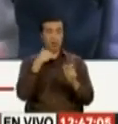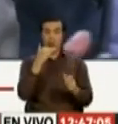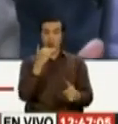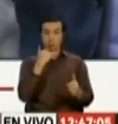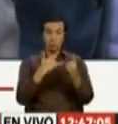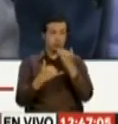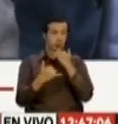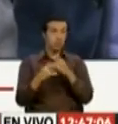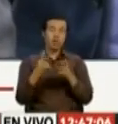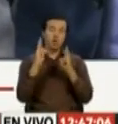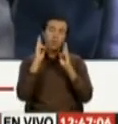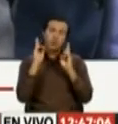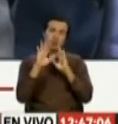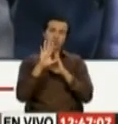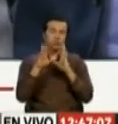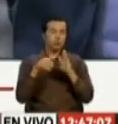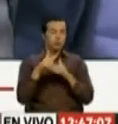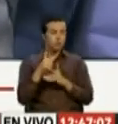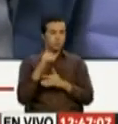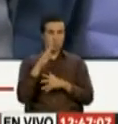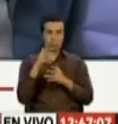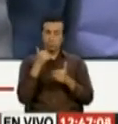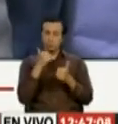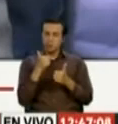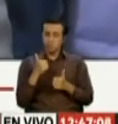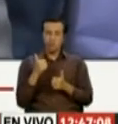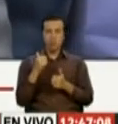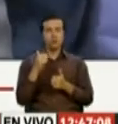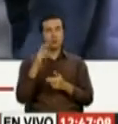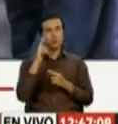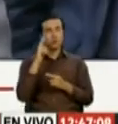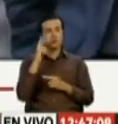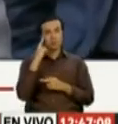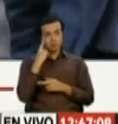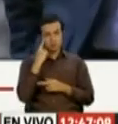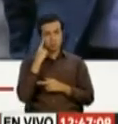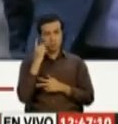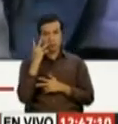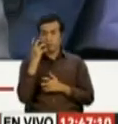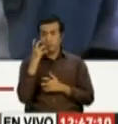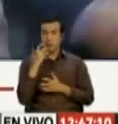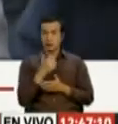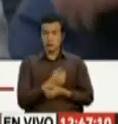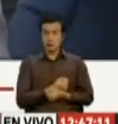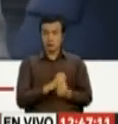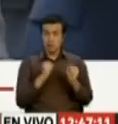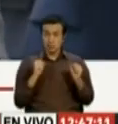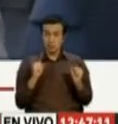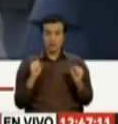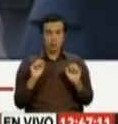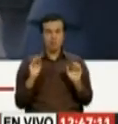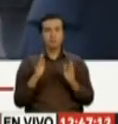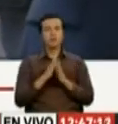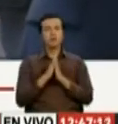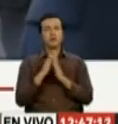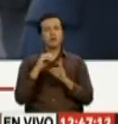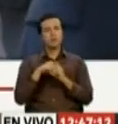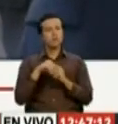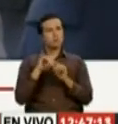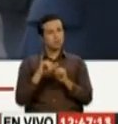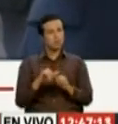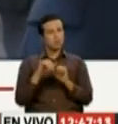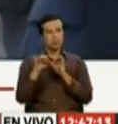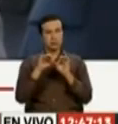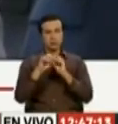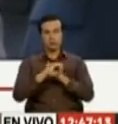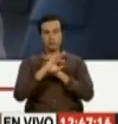error. Ojalá todo hayan sido aciertos que lastimosamente no han llevado al fin que todos perseguíamos, pero les ruego estar presentes en la